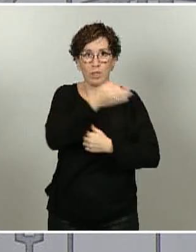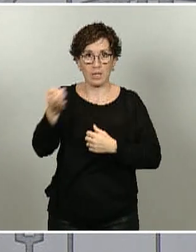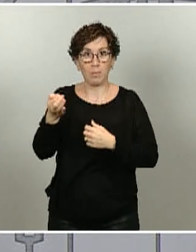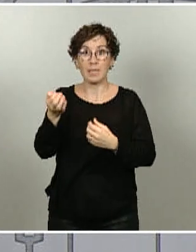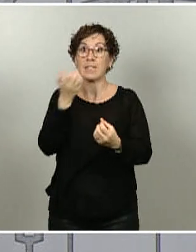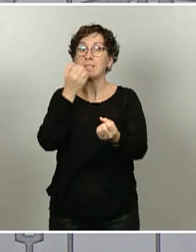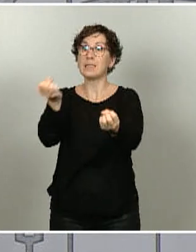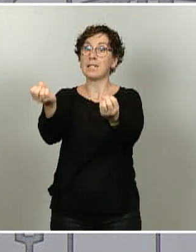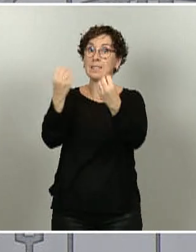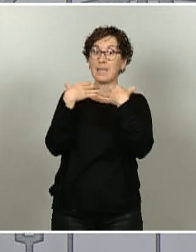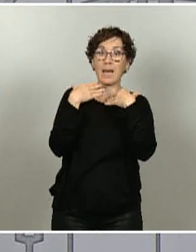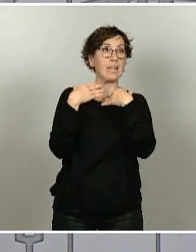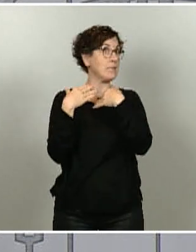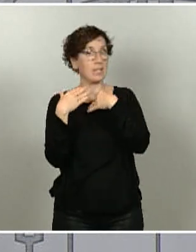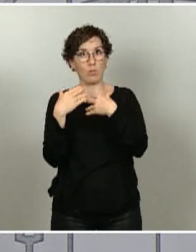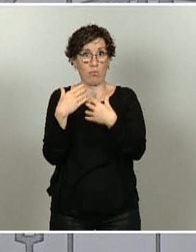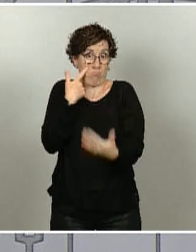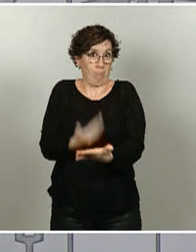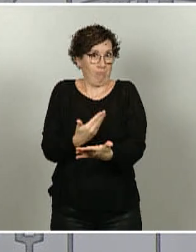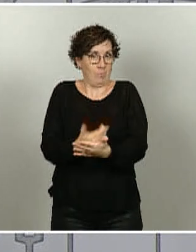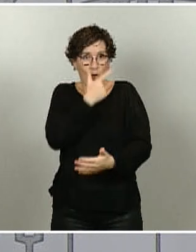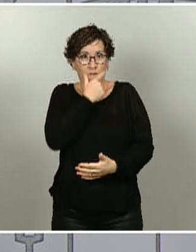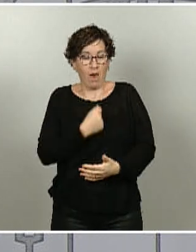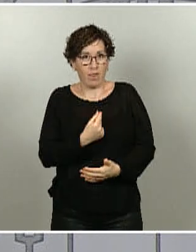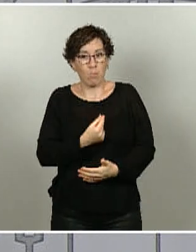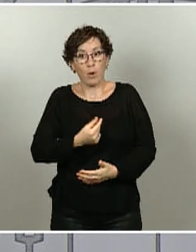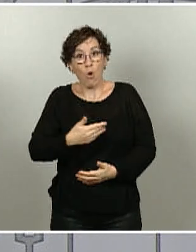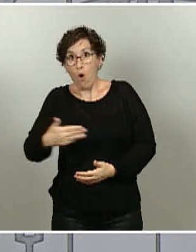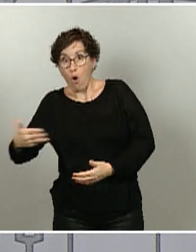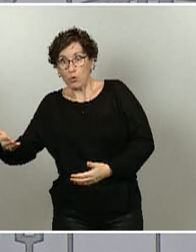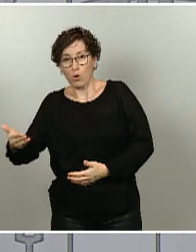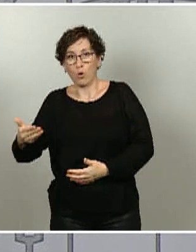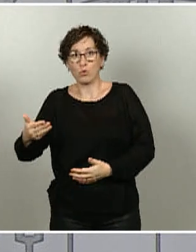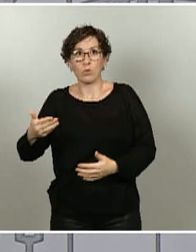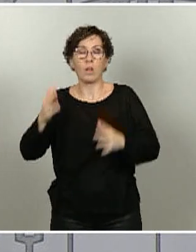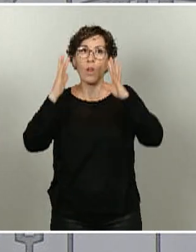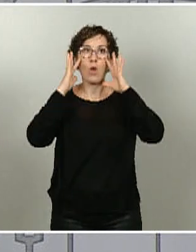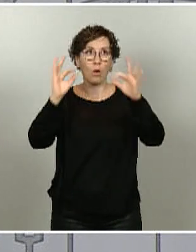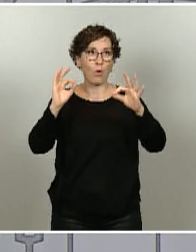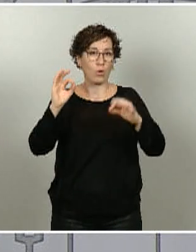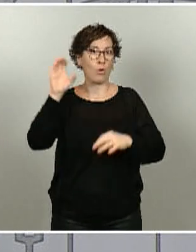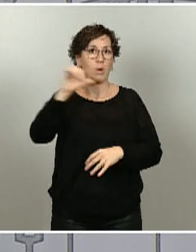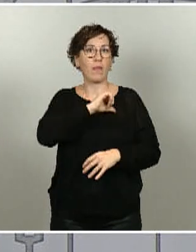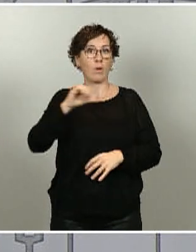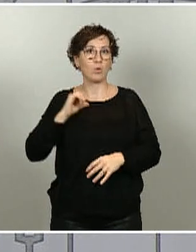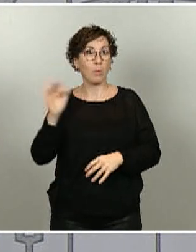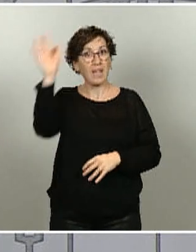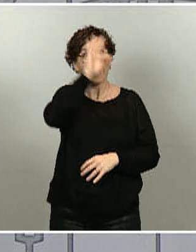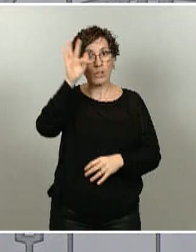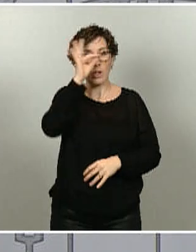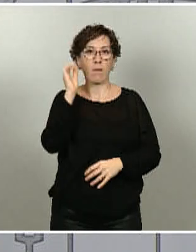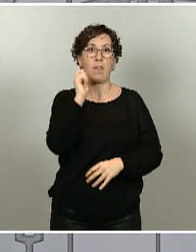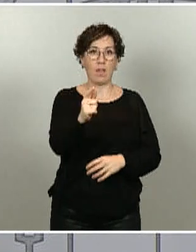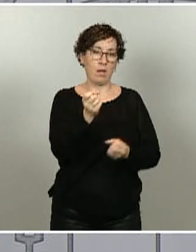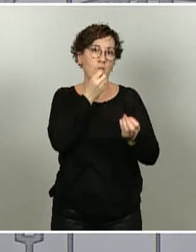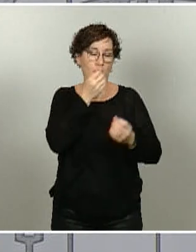objetivable, pero hay otros mecanismos que, por supuesto, la comunidad autónoma es la que tiene que proveer la información adecuada. Nosotros yo creo que